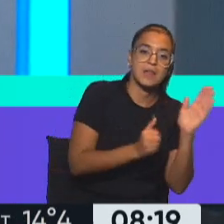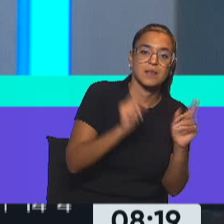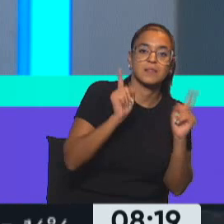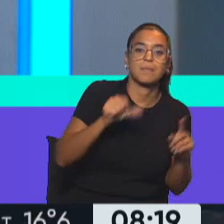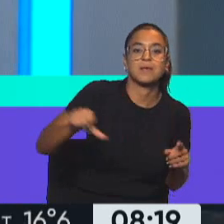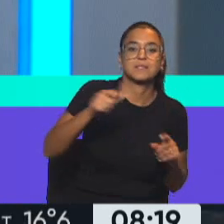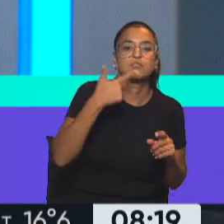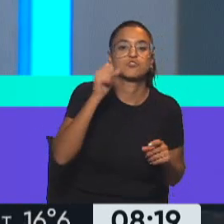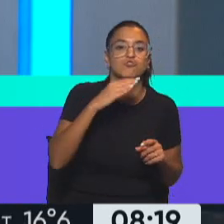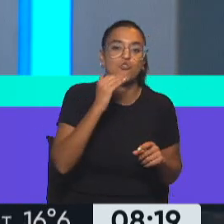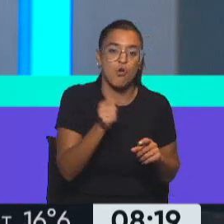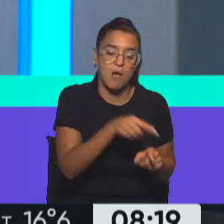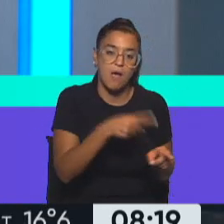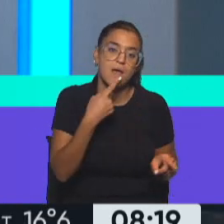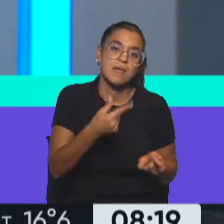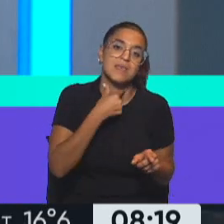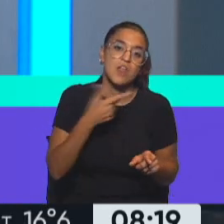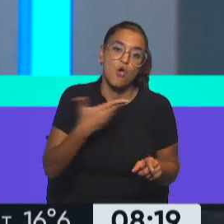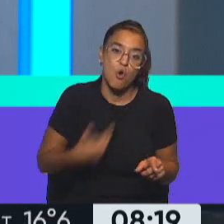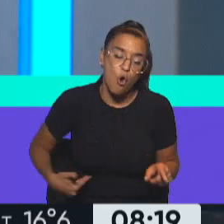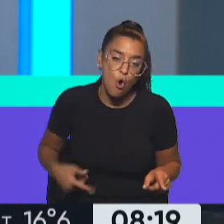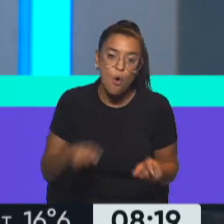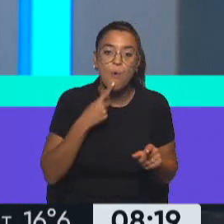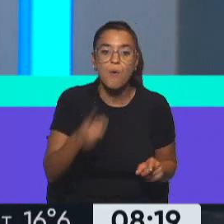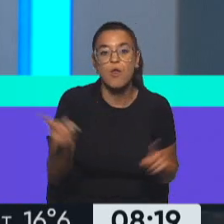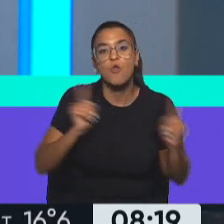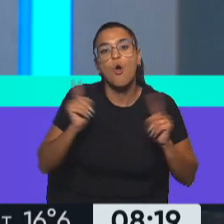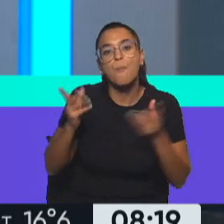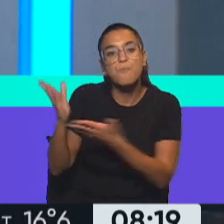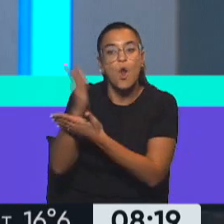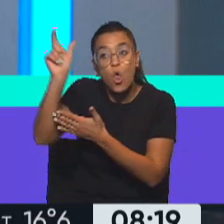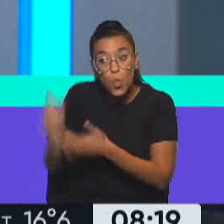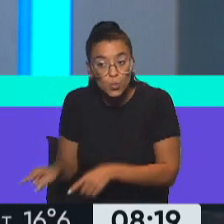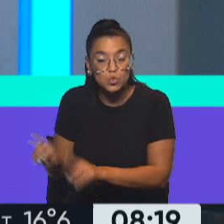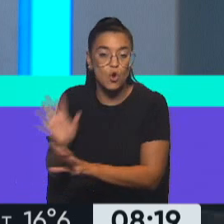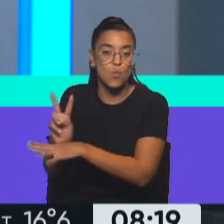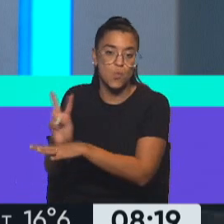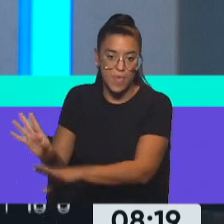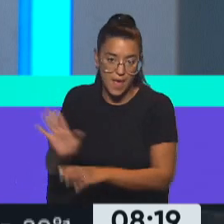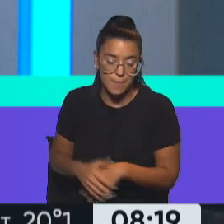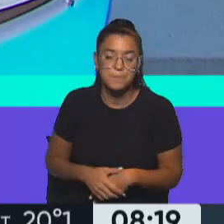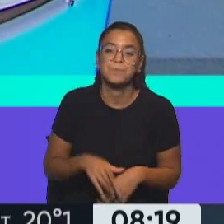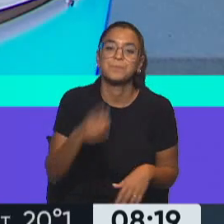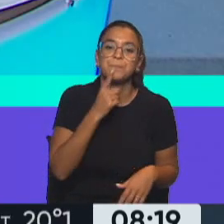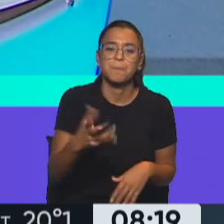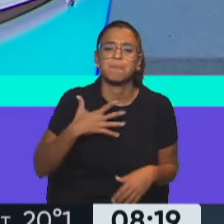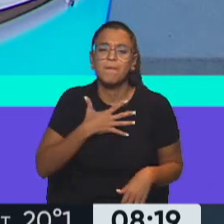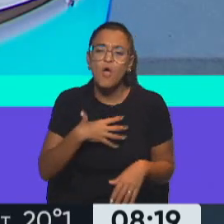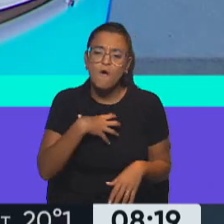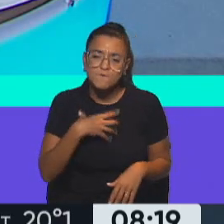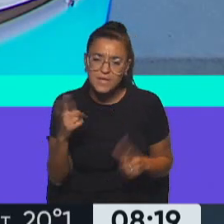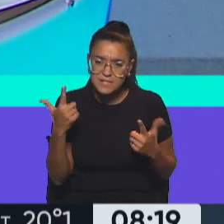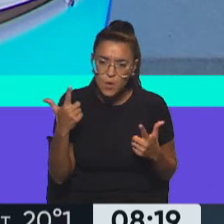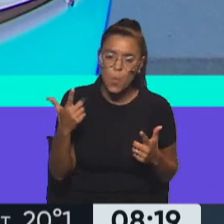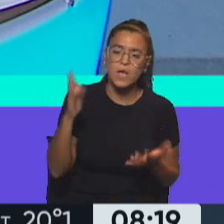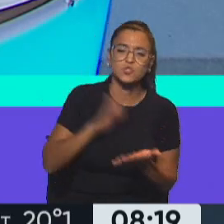de soja. Es decir, lo que quiere el gobierno es no impactar en el productor. Eso es lo que quieren desde el Ministerio de Agricultura. ¿Y qué existe? ¿Desconfianza en este